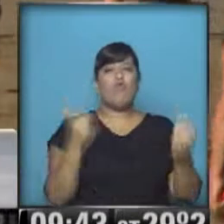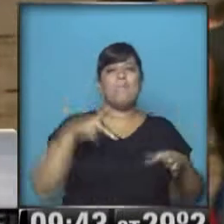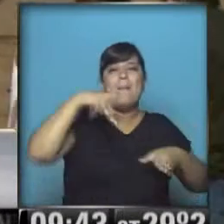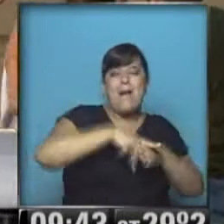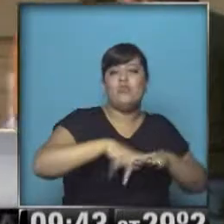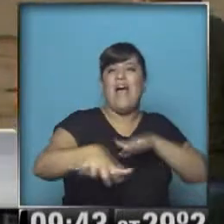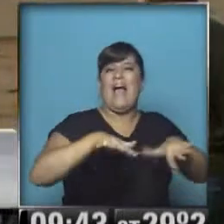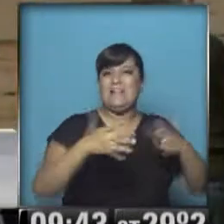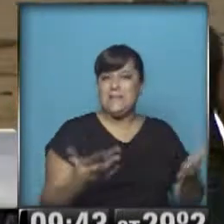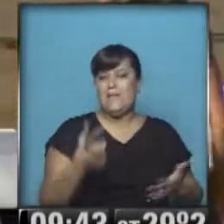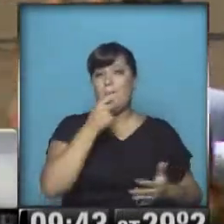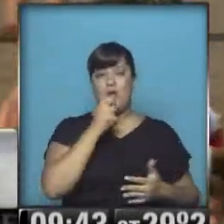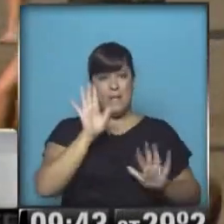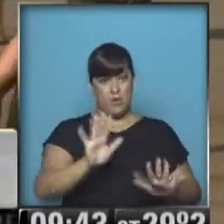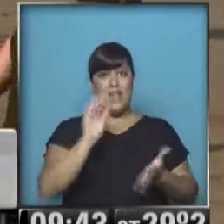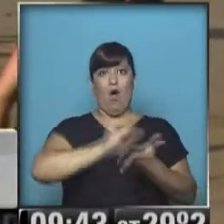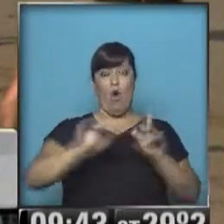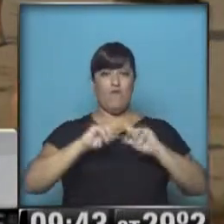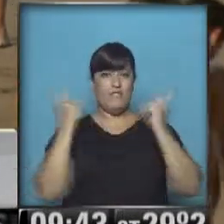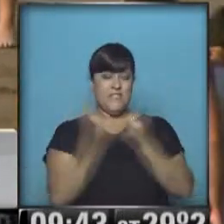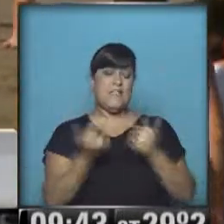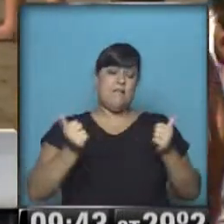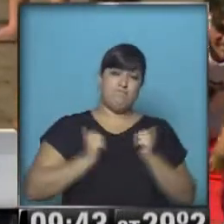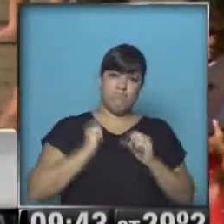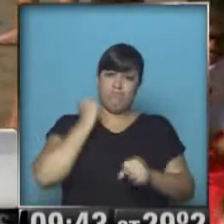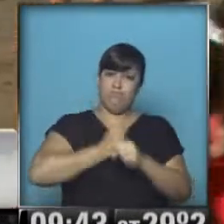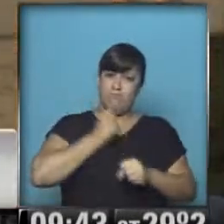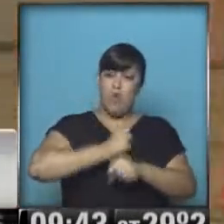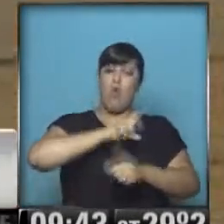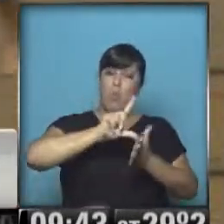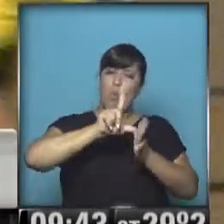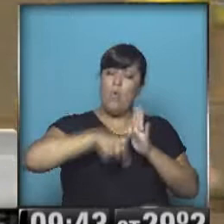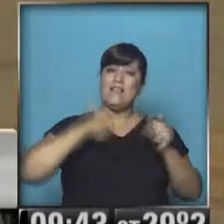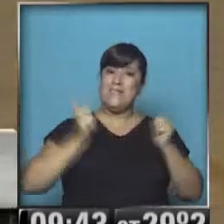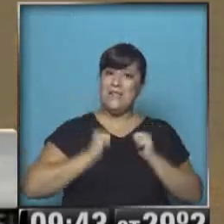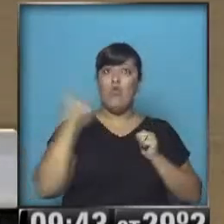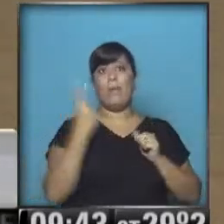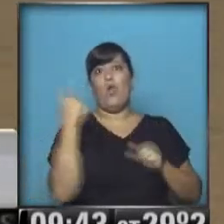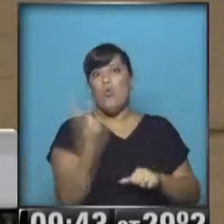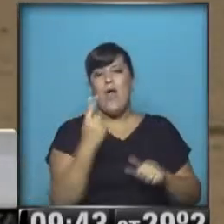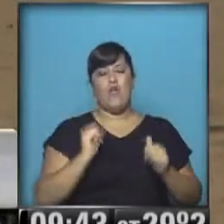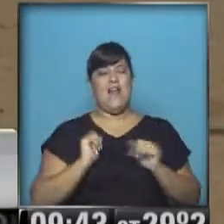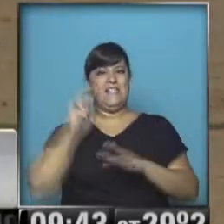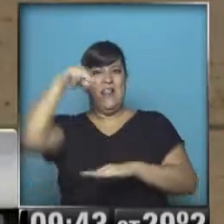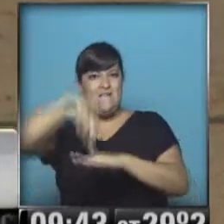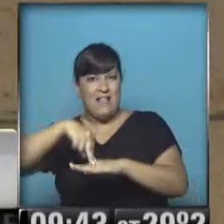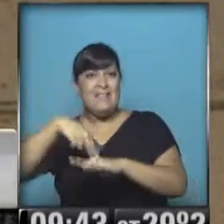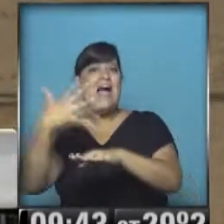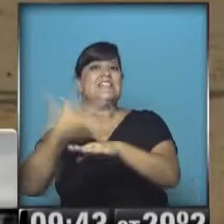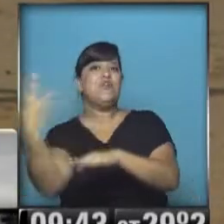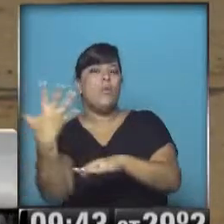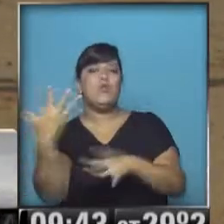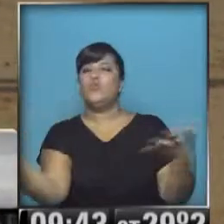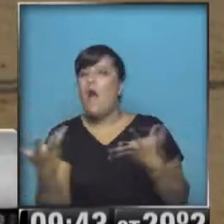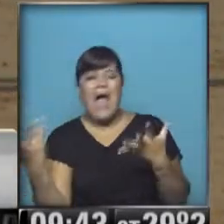activas. Es decir, uno está en la oficina o está en esos lugares donde está mucho tiempo sentado, pero cada hora se levanta y durante 5 minutos hace